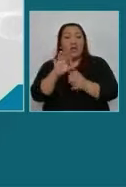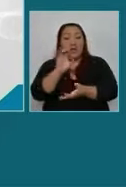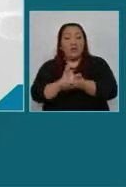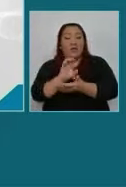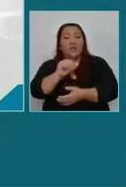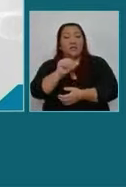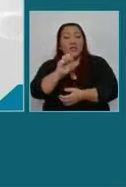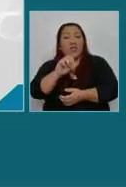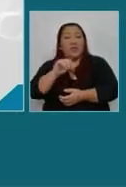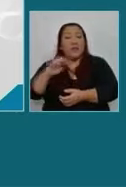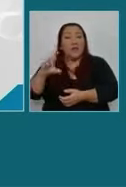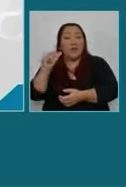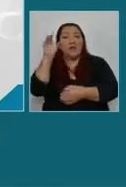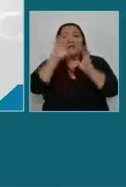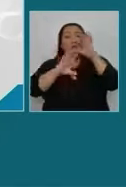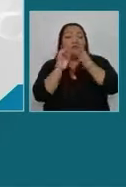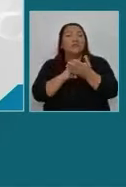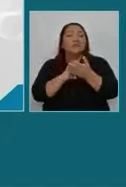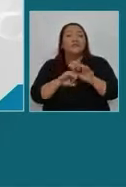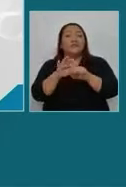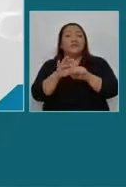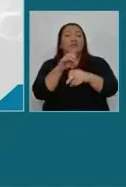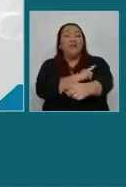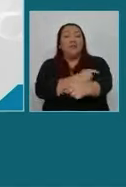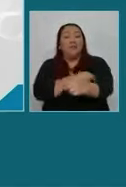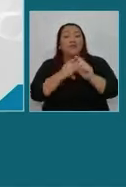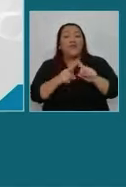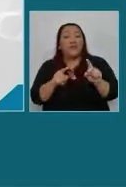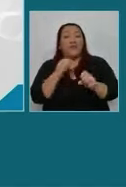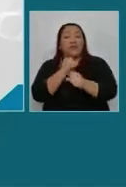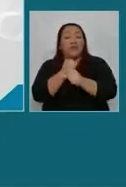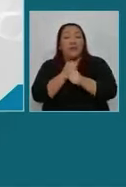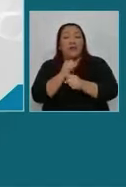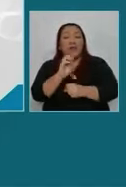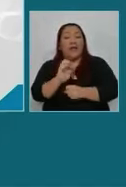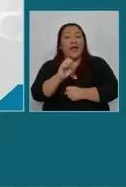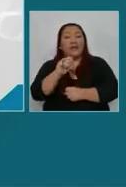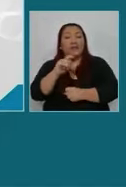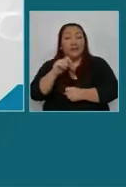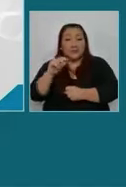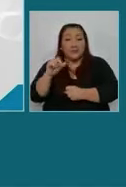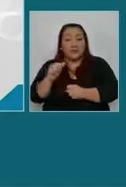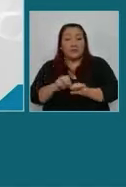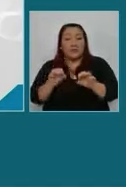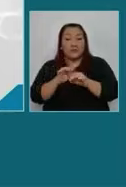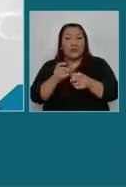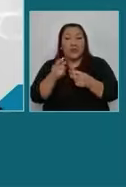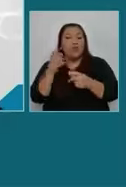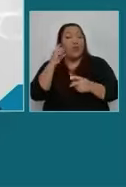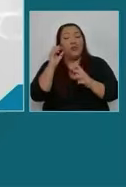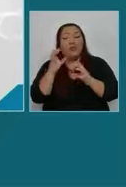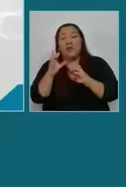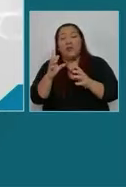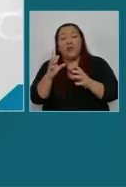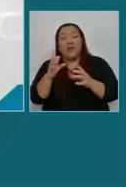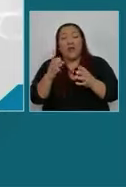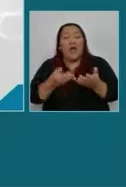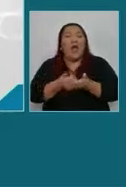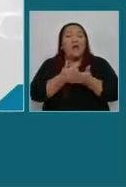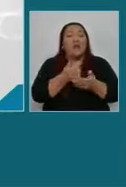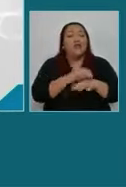semilla para los emprendedores, busca también fortalecer a distintos actores del ecosistema, ¿no? Como son las incubadoras o aceleradoras de